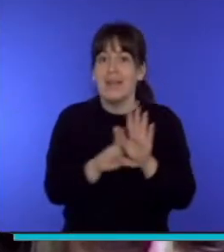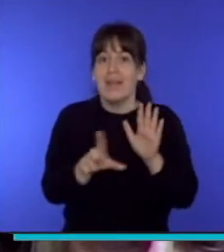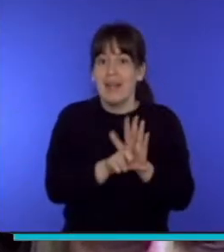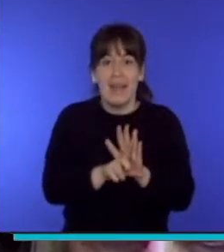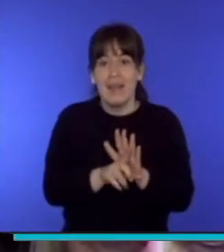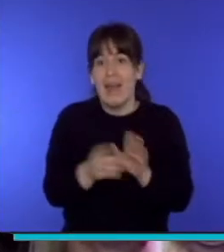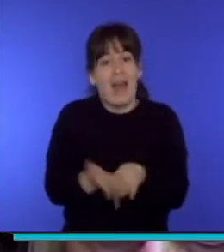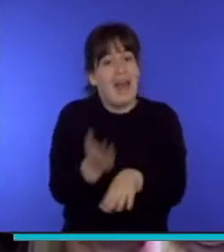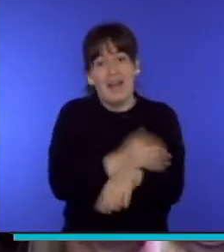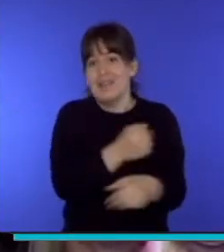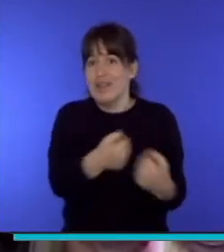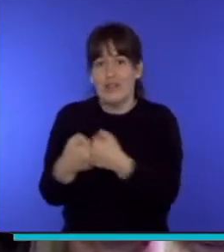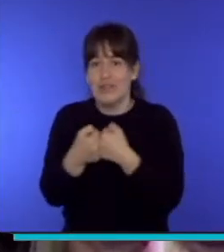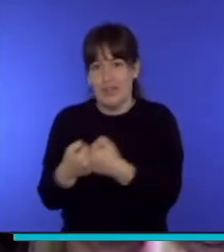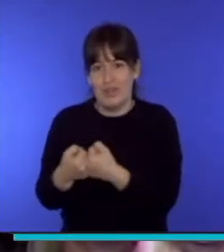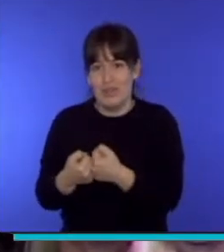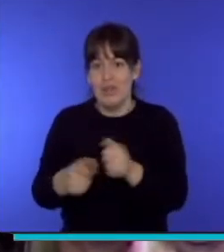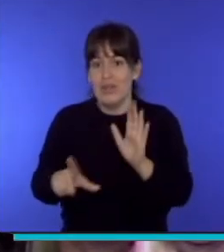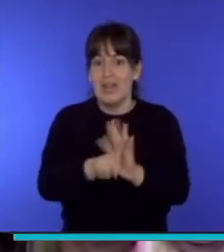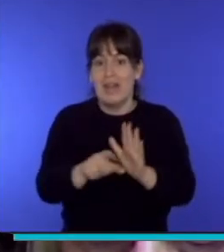consenso, presidente. No existe eso.